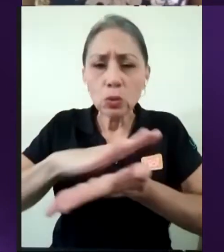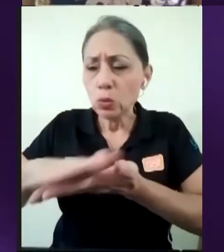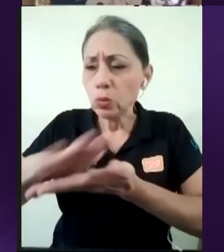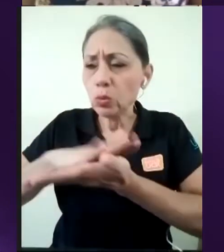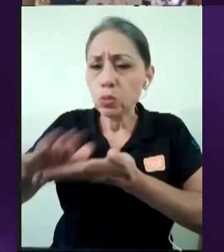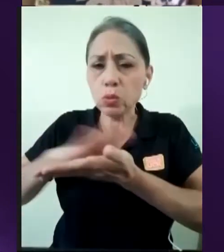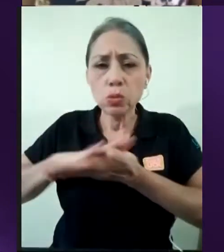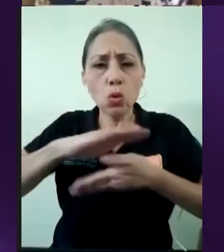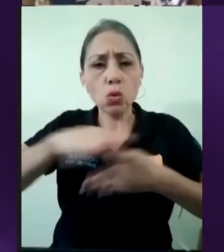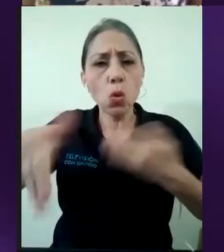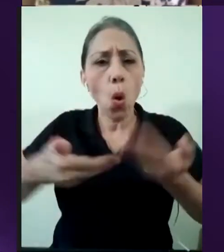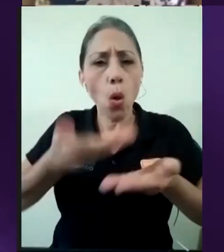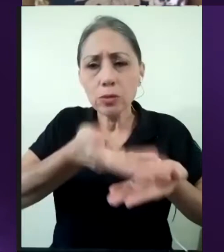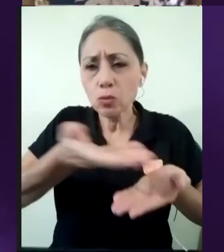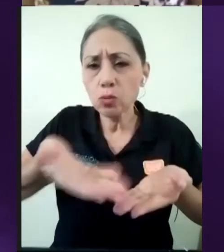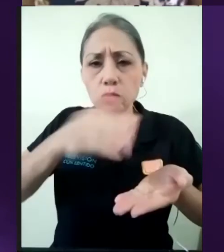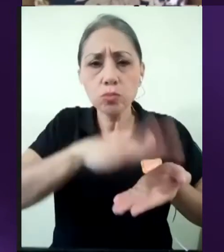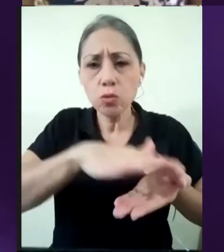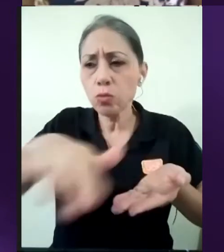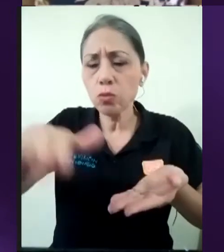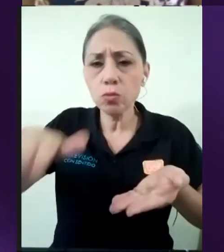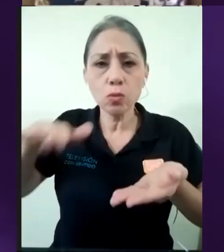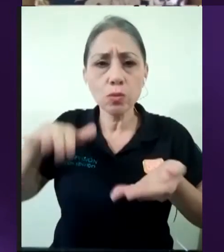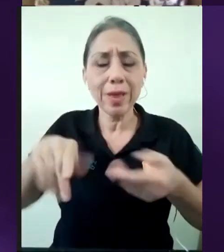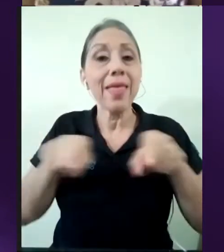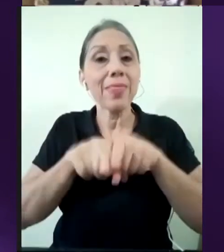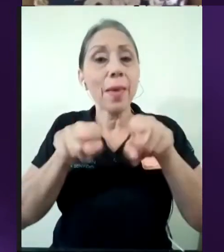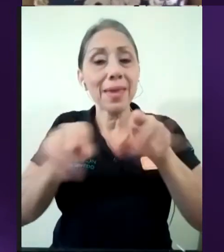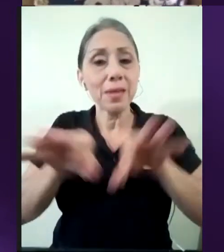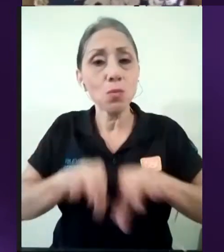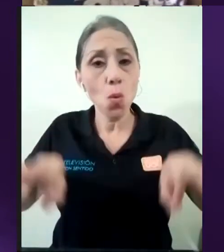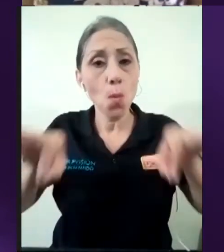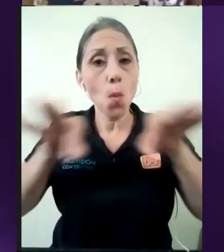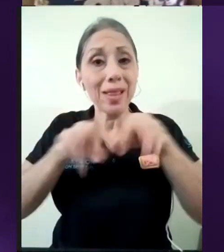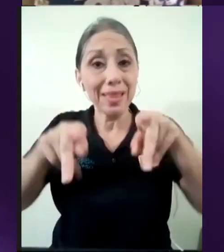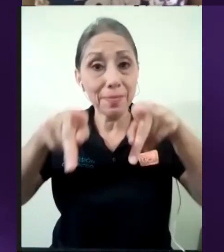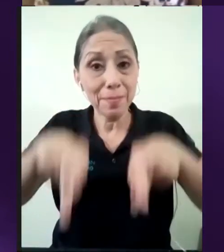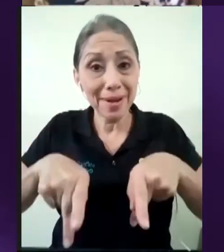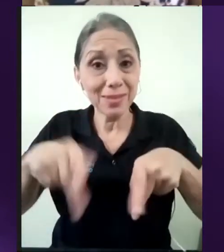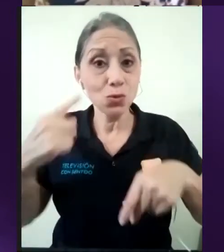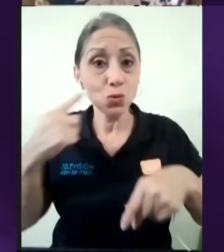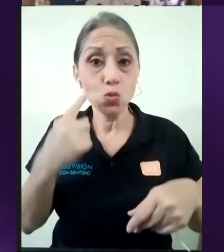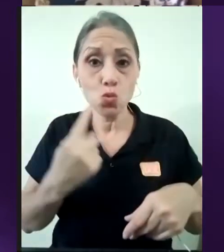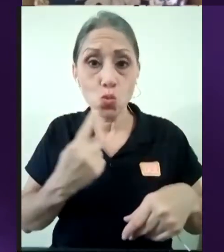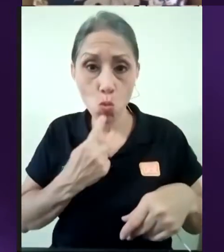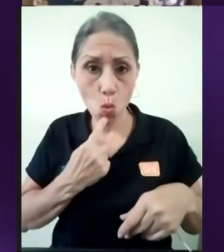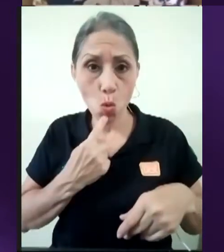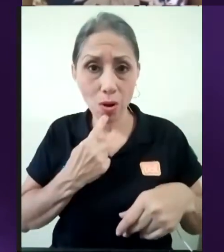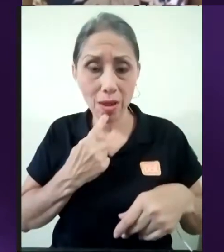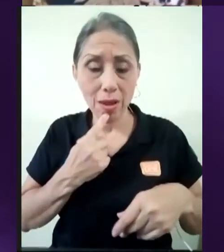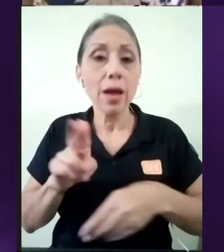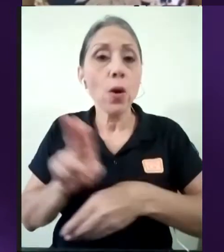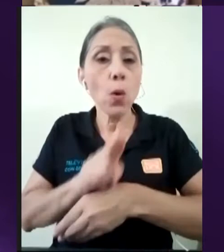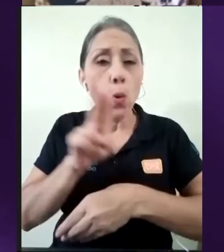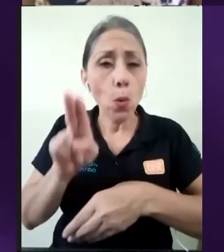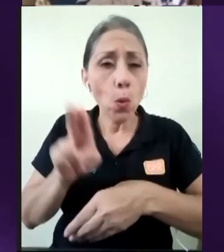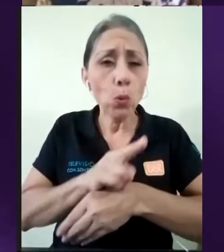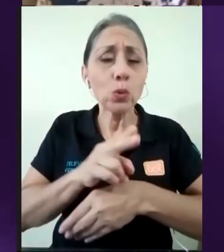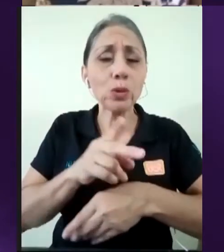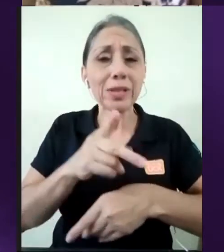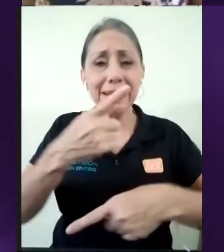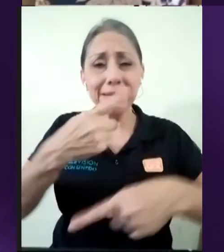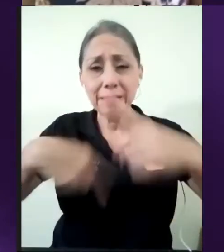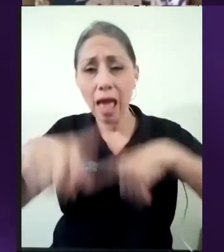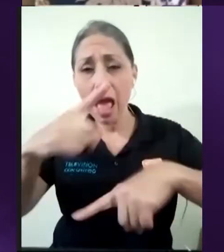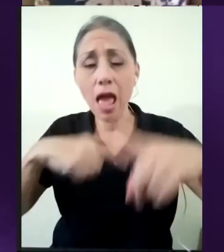Otra medida importante son para las personas sordas, que van a usar mucho las señas